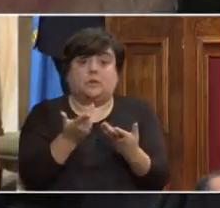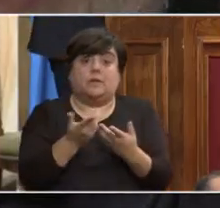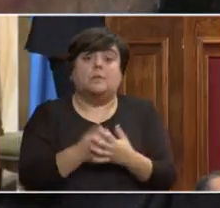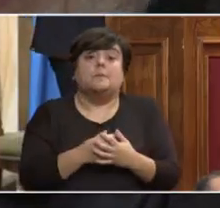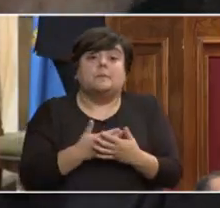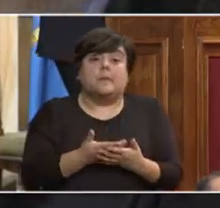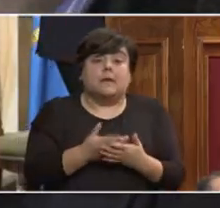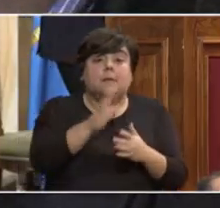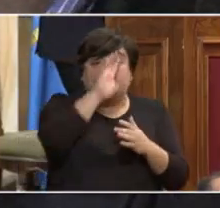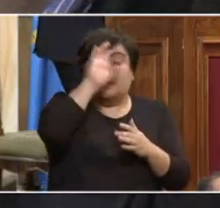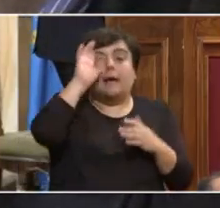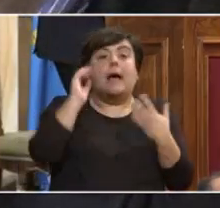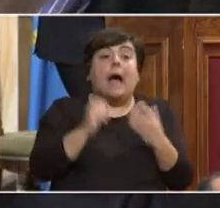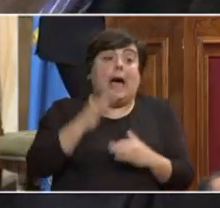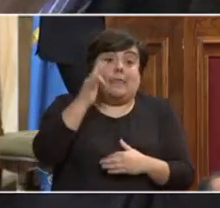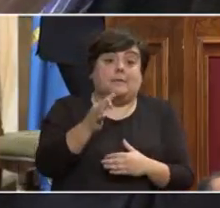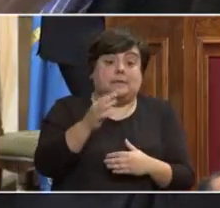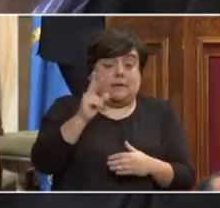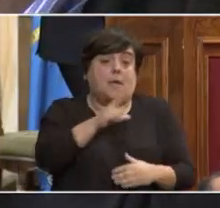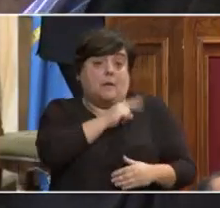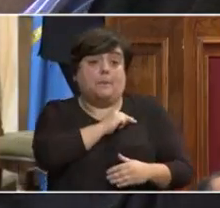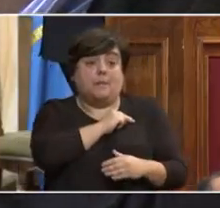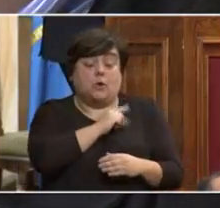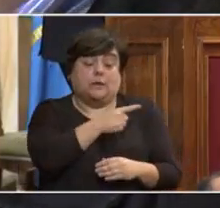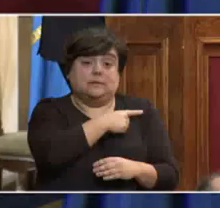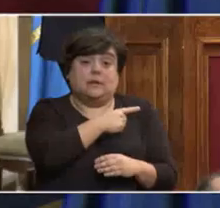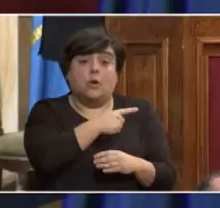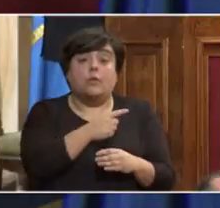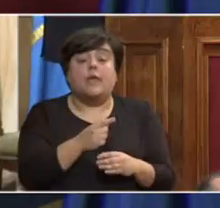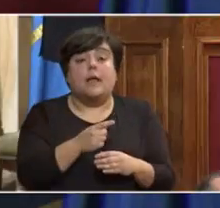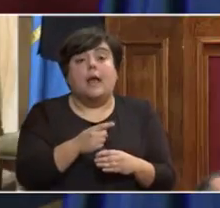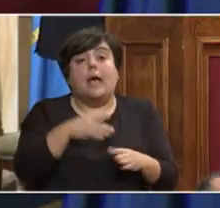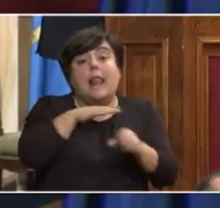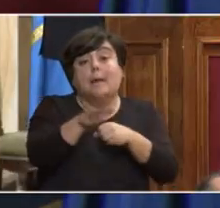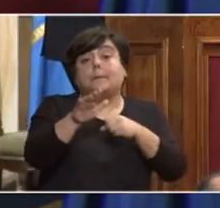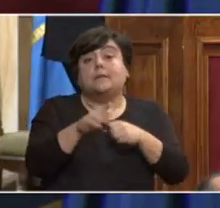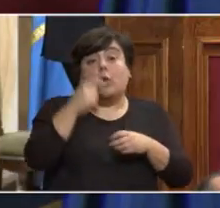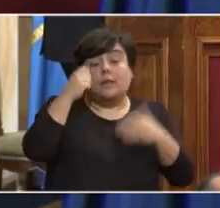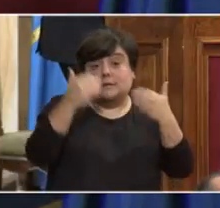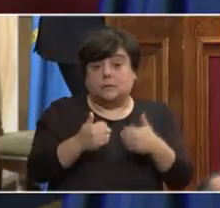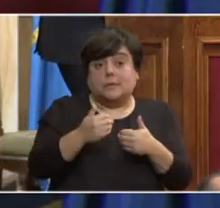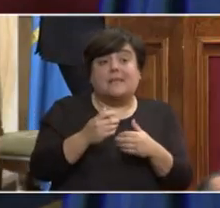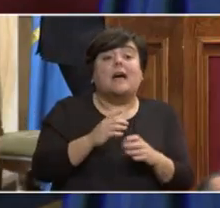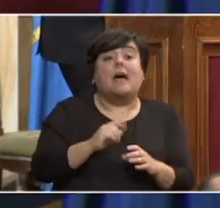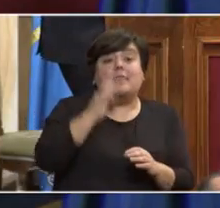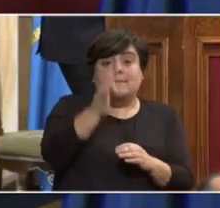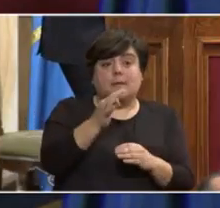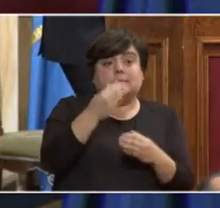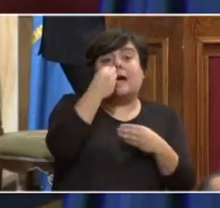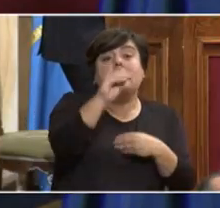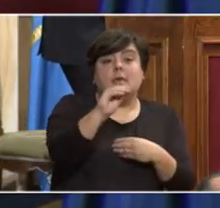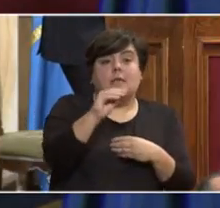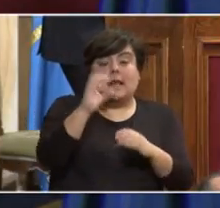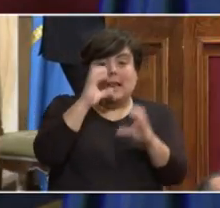incluso, siendo merecedores del premio en el ámbito de las humanidades, han sido capaces de incorporar las ciencias a sus obras, no solo